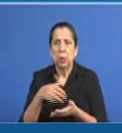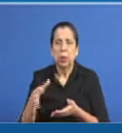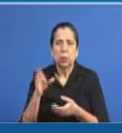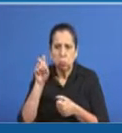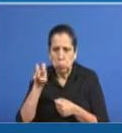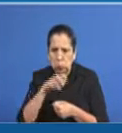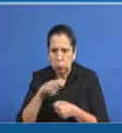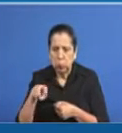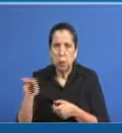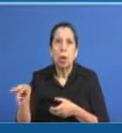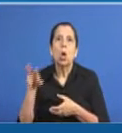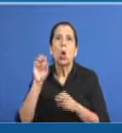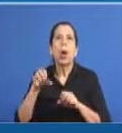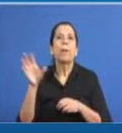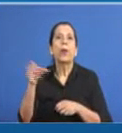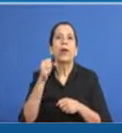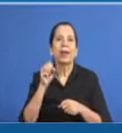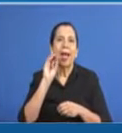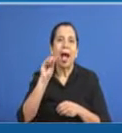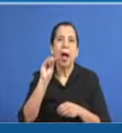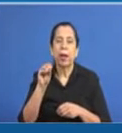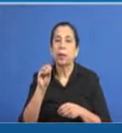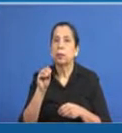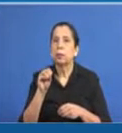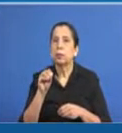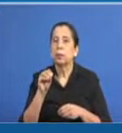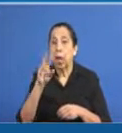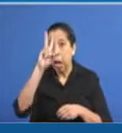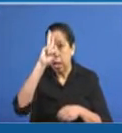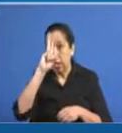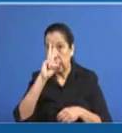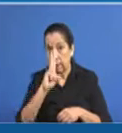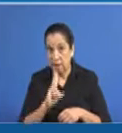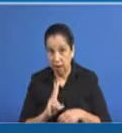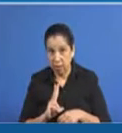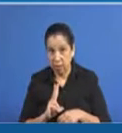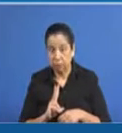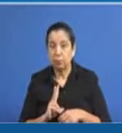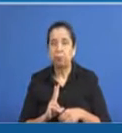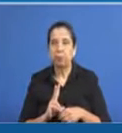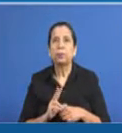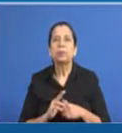los amigos televidentes sepan, están ubicados en el Valle de Antón, Mario, ¿no?